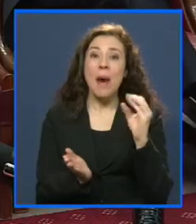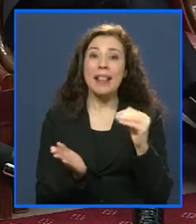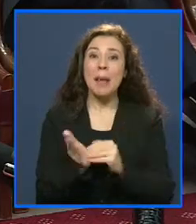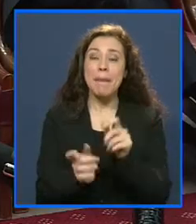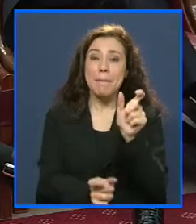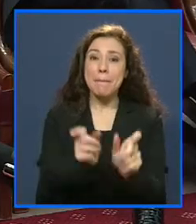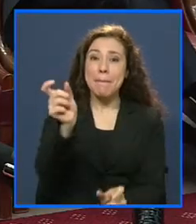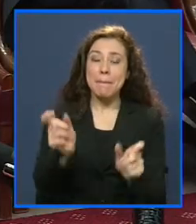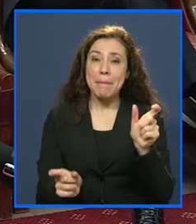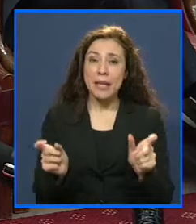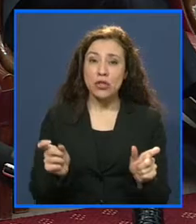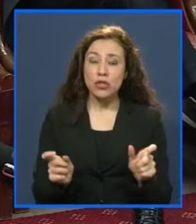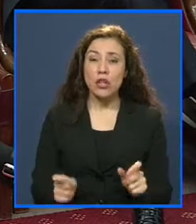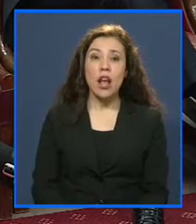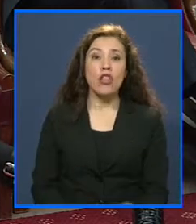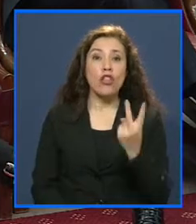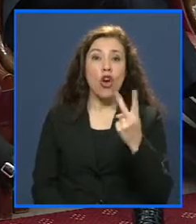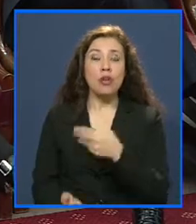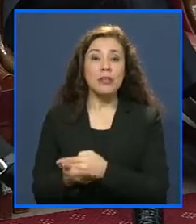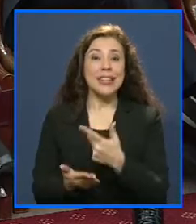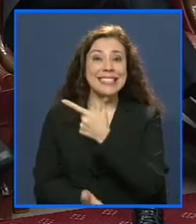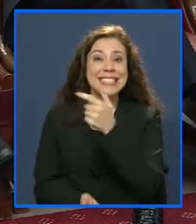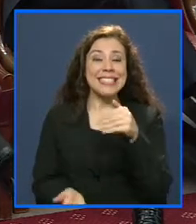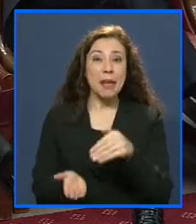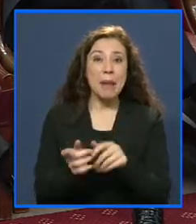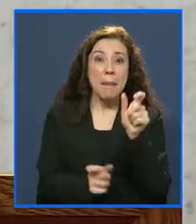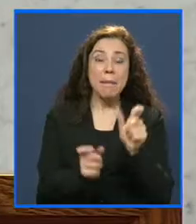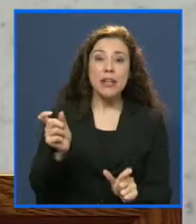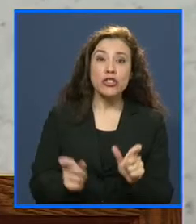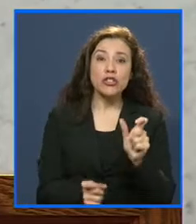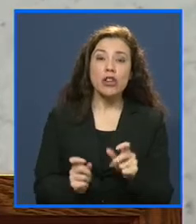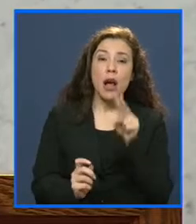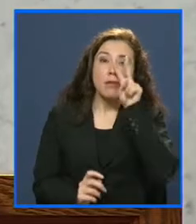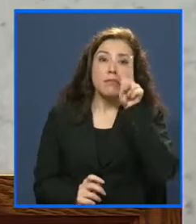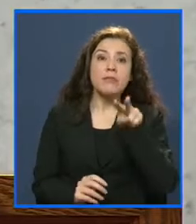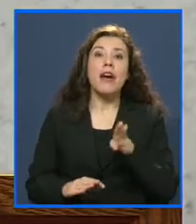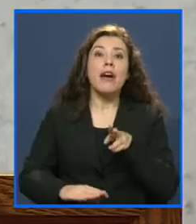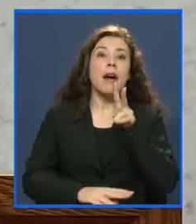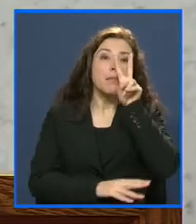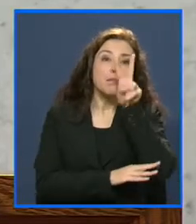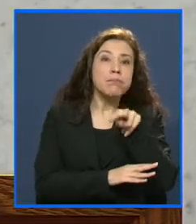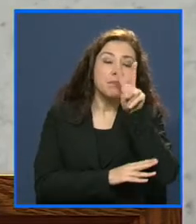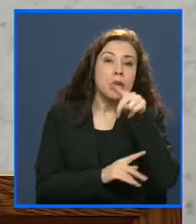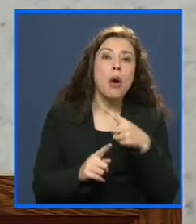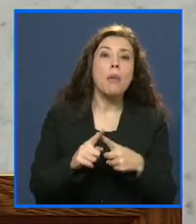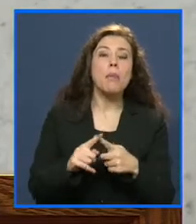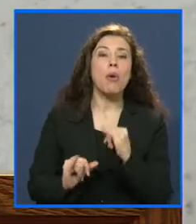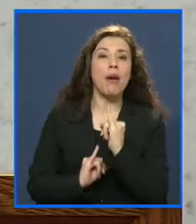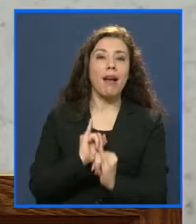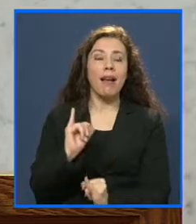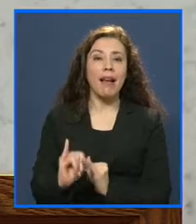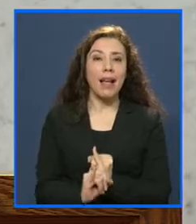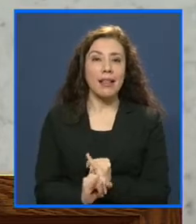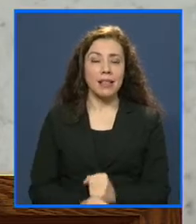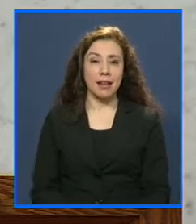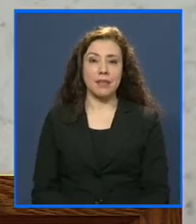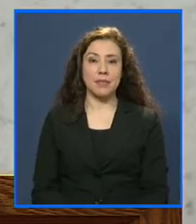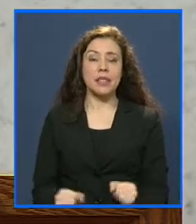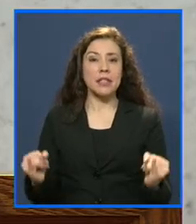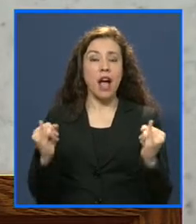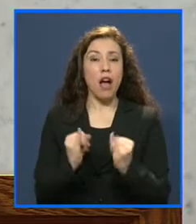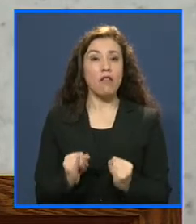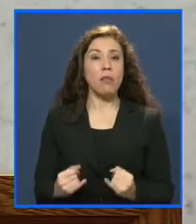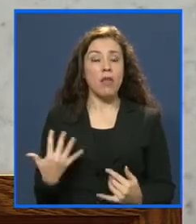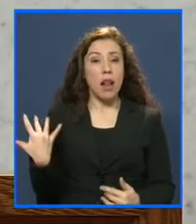mientras que 2 millones 700.000 visitaron los paneles a través de la señal online como una forma de resaltar